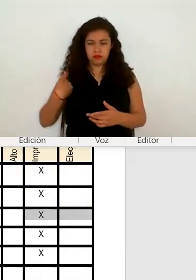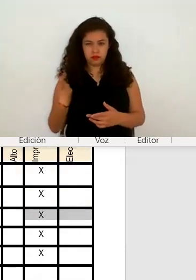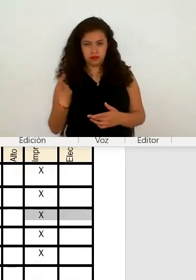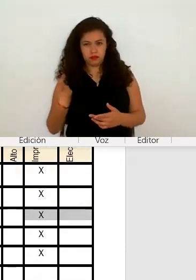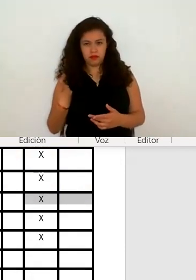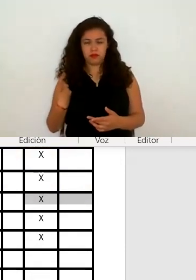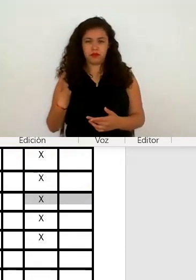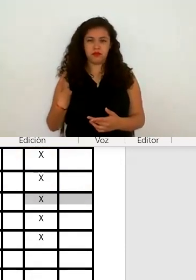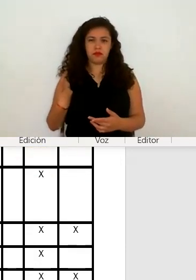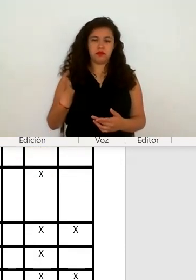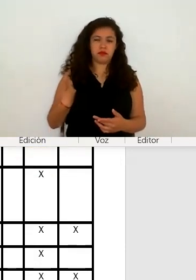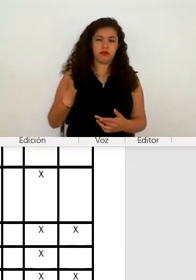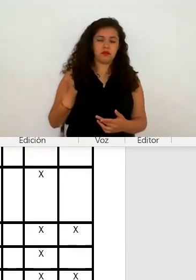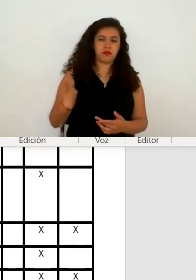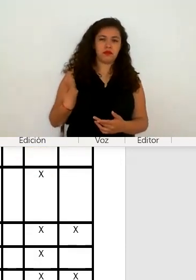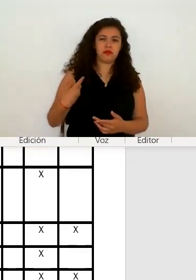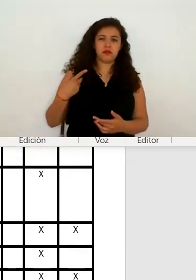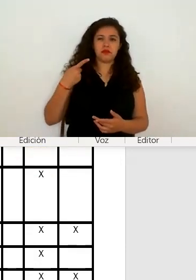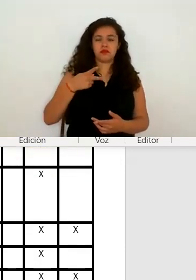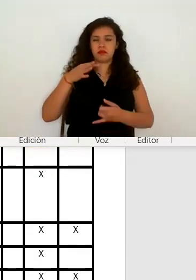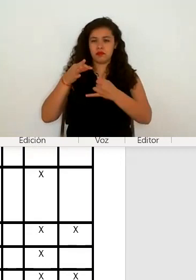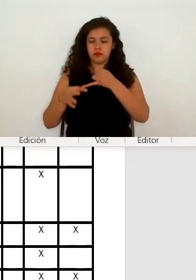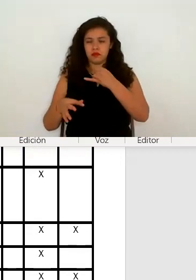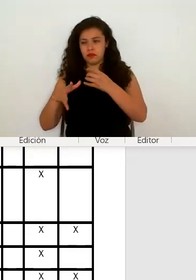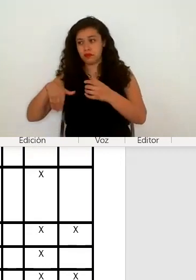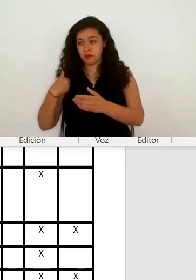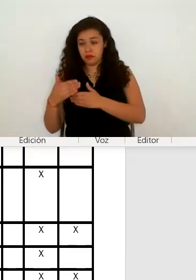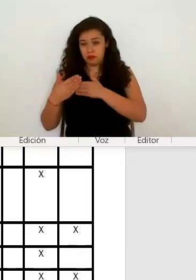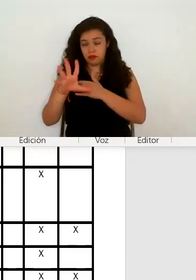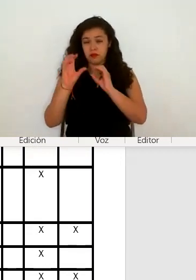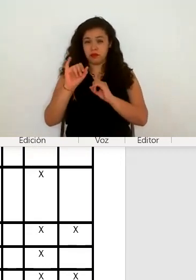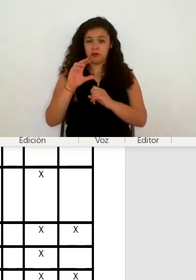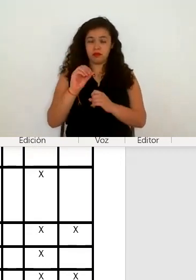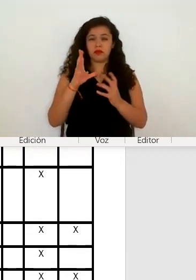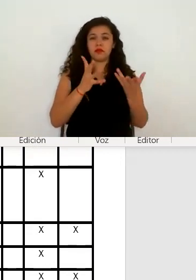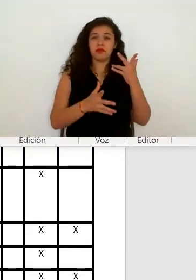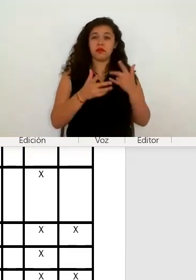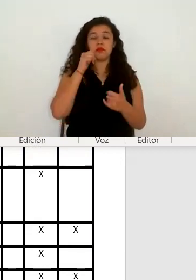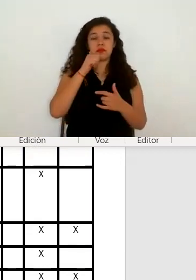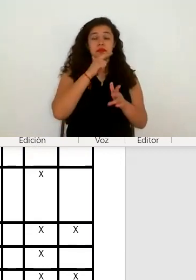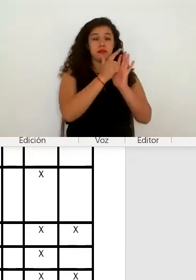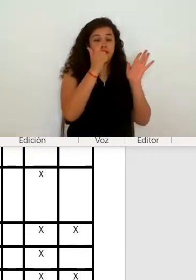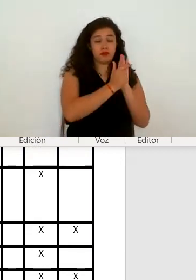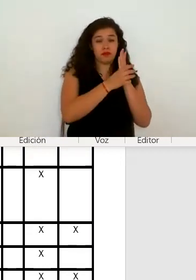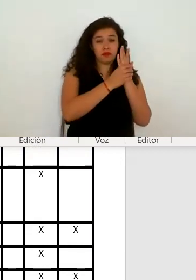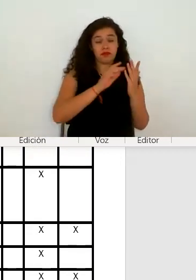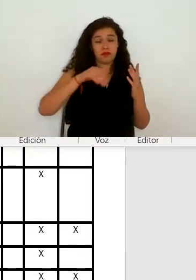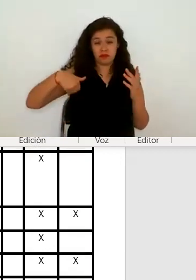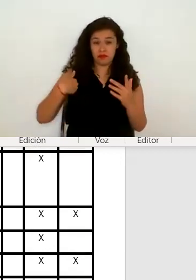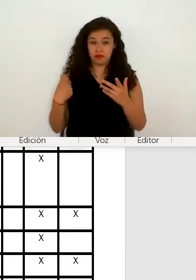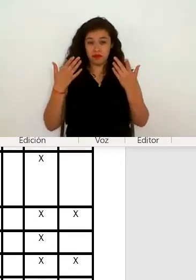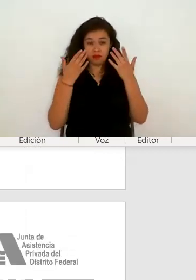los destinos finales. Les decía, no siempre hay leyes que les indiquen cuánto tiempo se